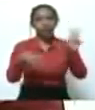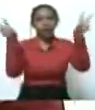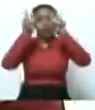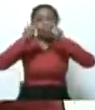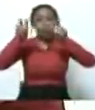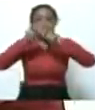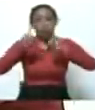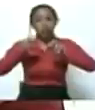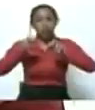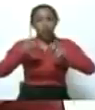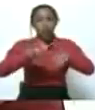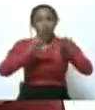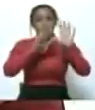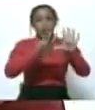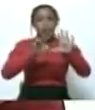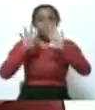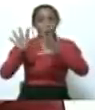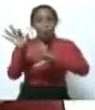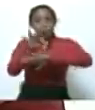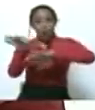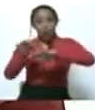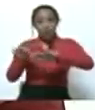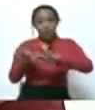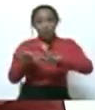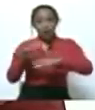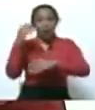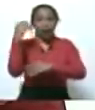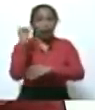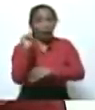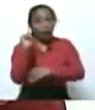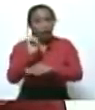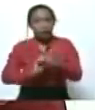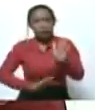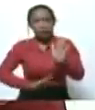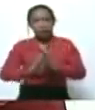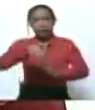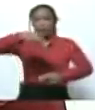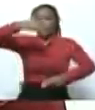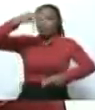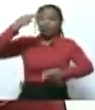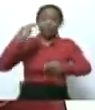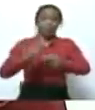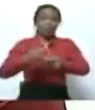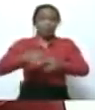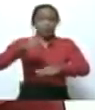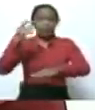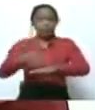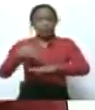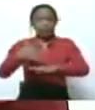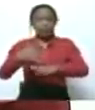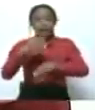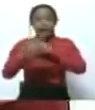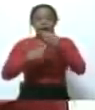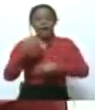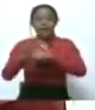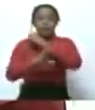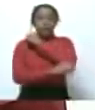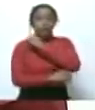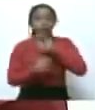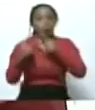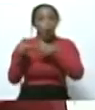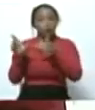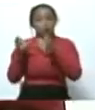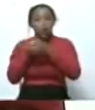investigación que 89 municipios tienen altísimo riesgo de cometer fraude. Hay otro lote que